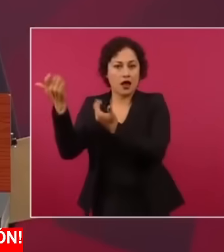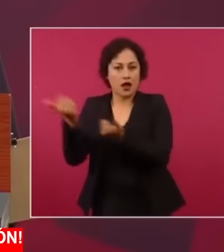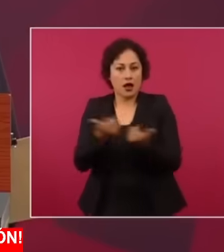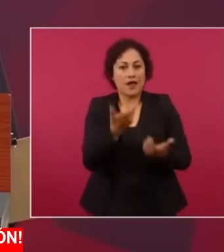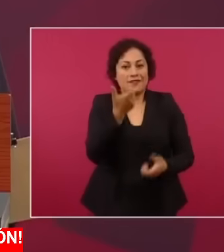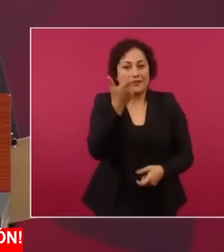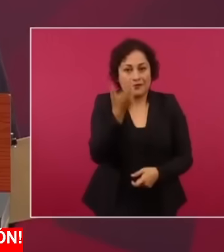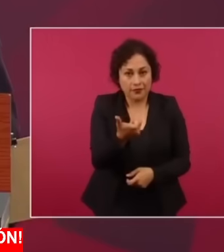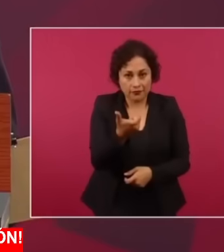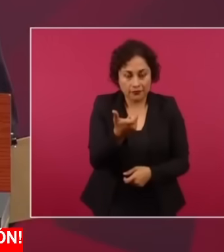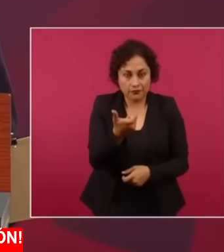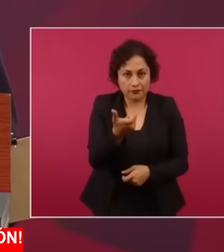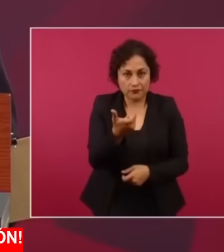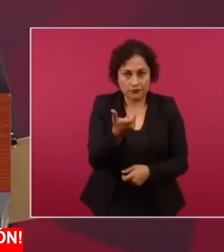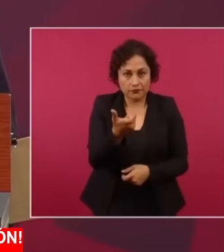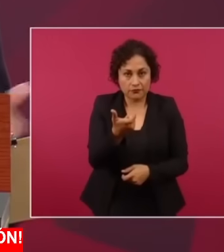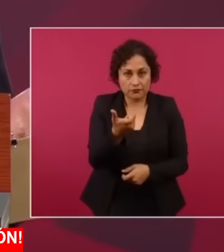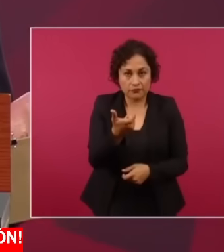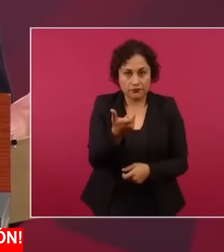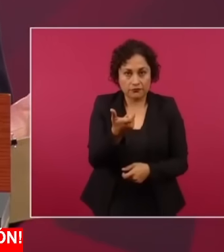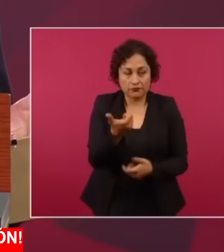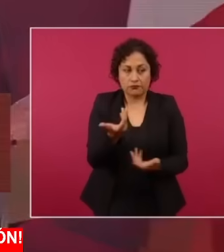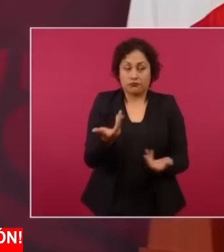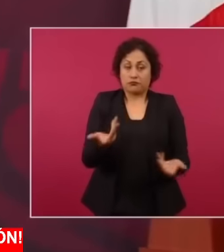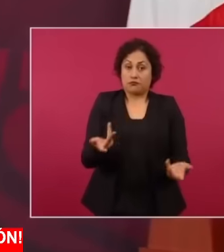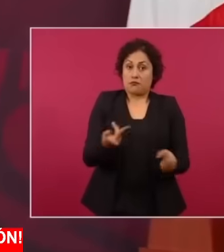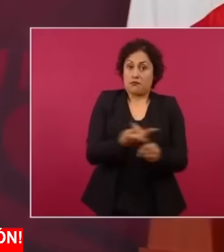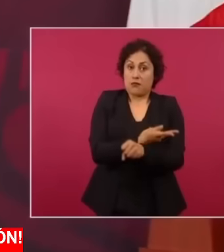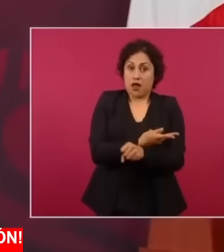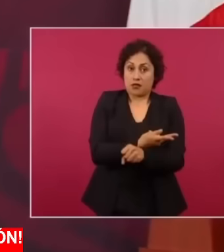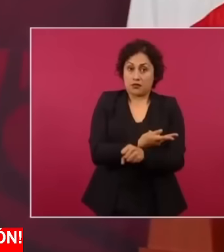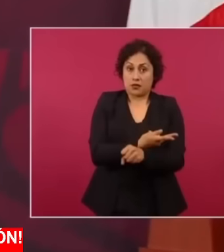son pues liberados